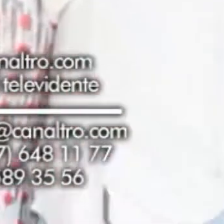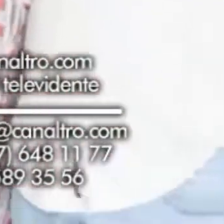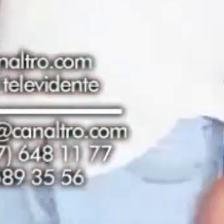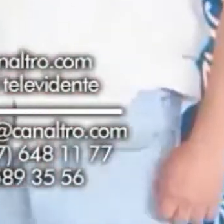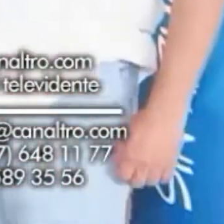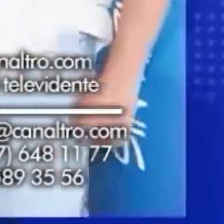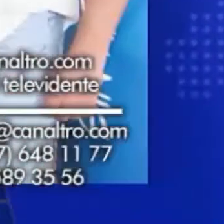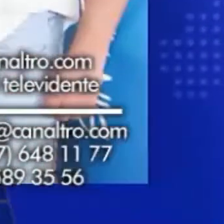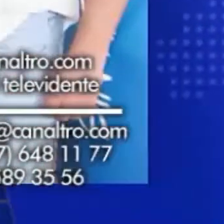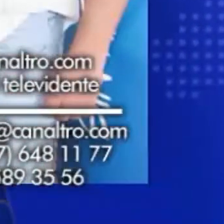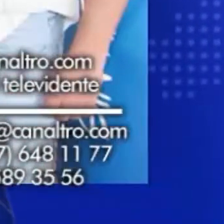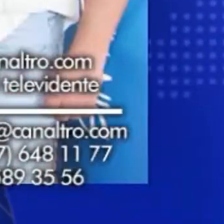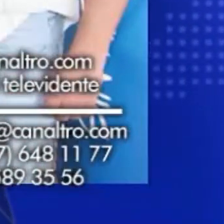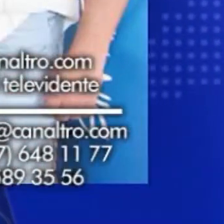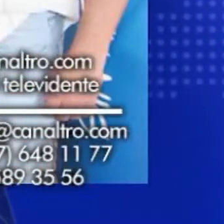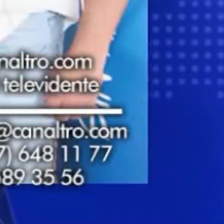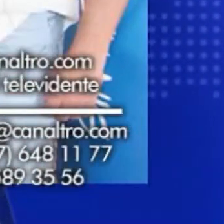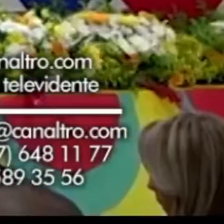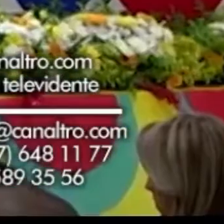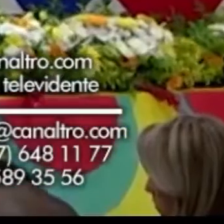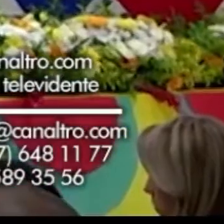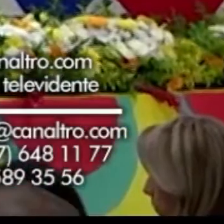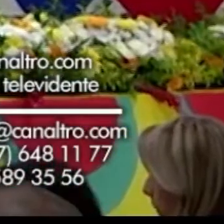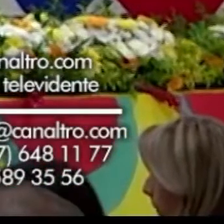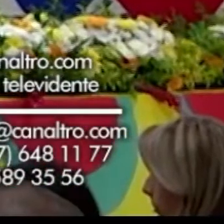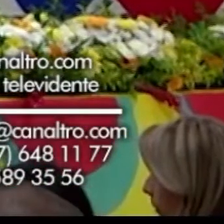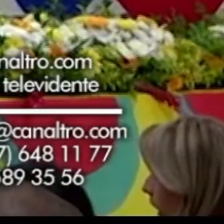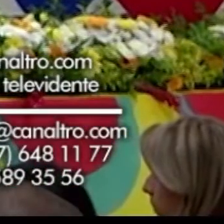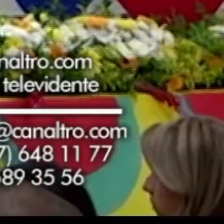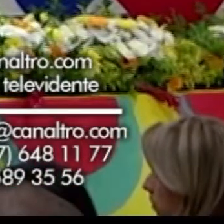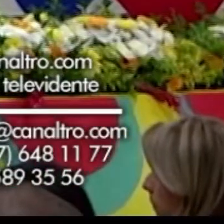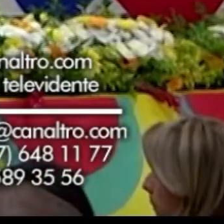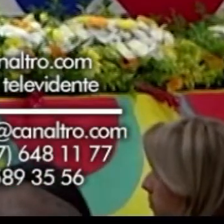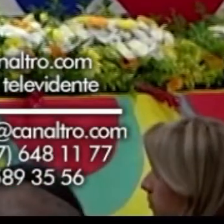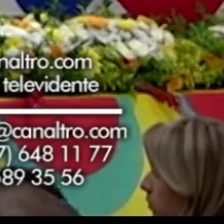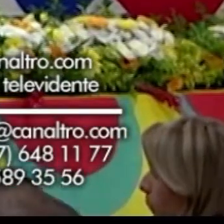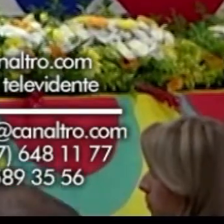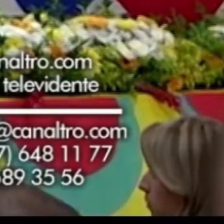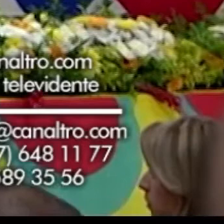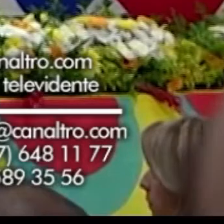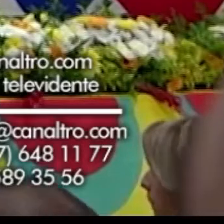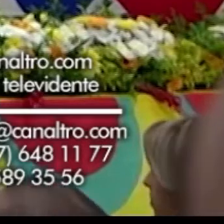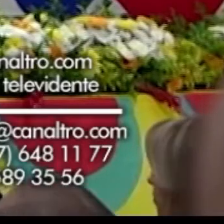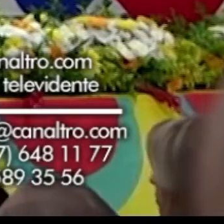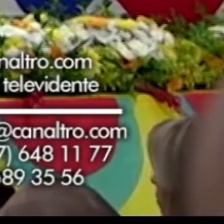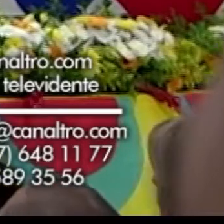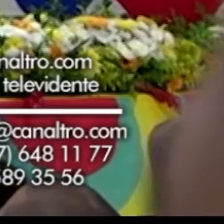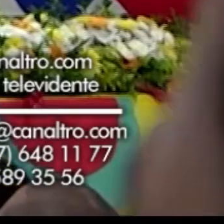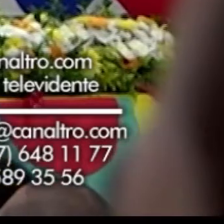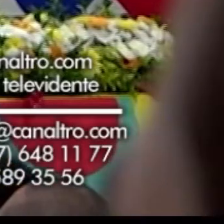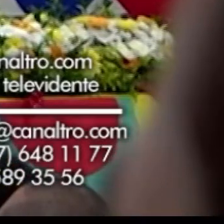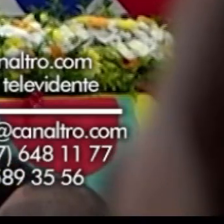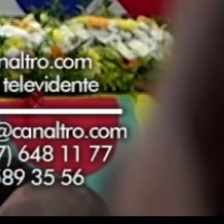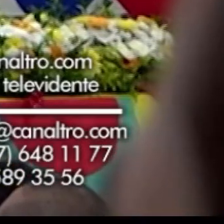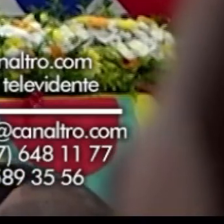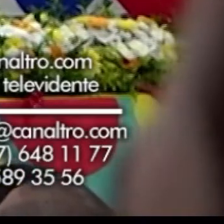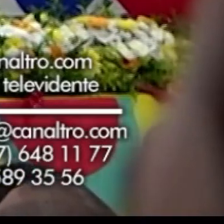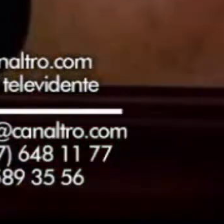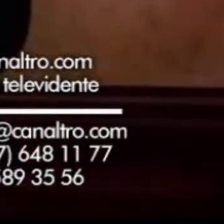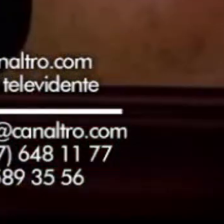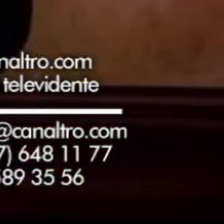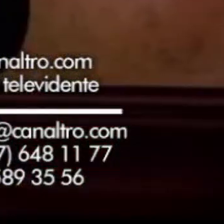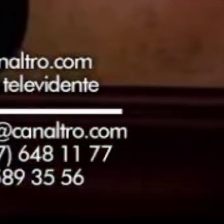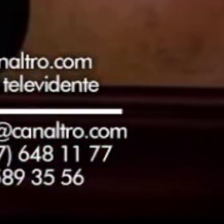Obdulio Gaviria y el concejal Juan Carlos Capacho. En fin, y mientras se da esta aparente división interna en Cúcuta, el